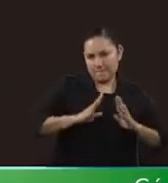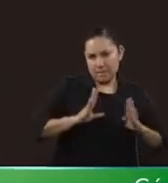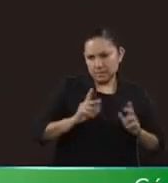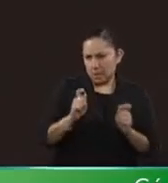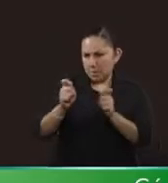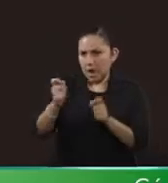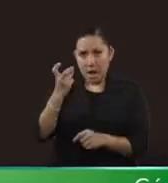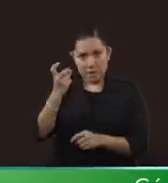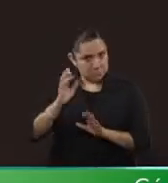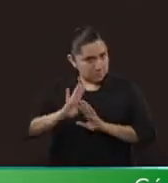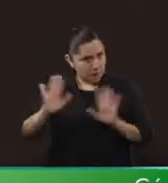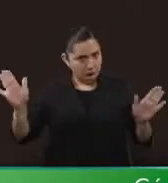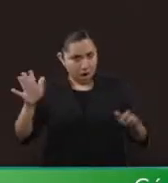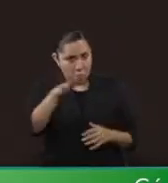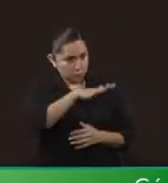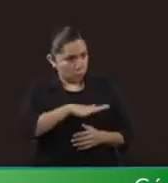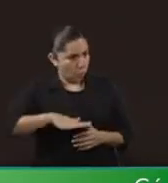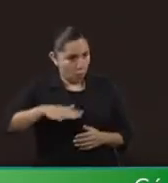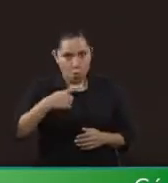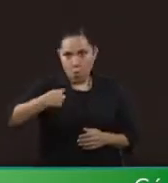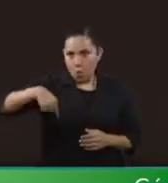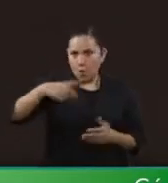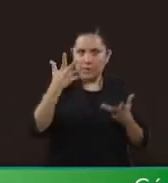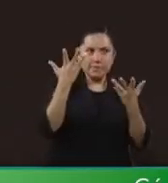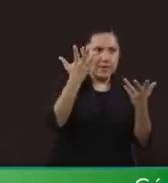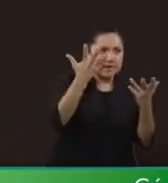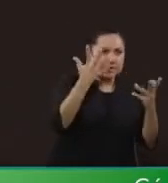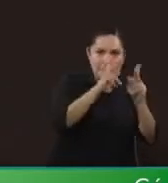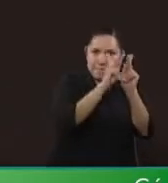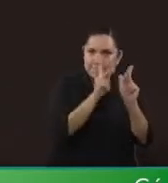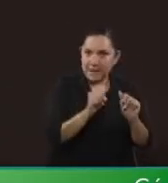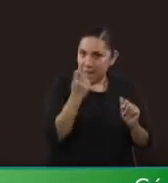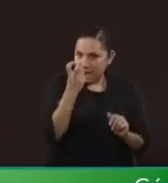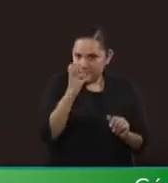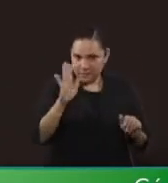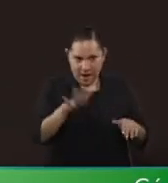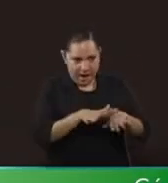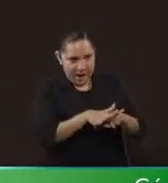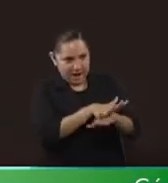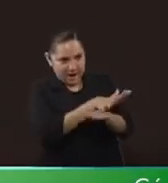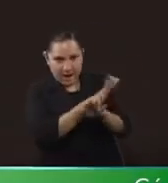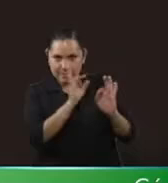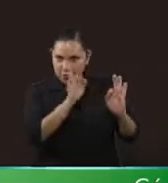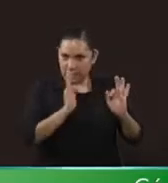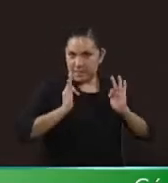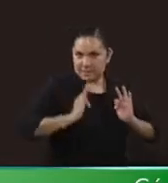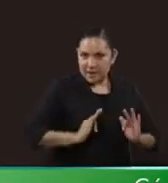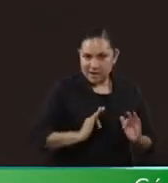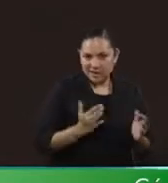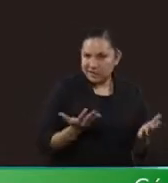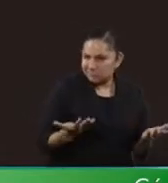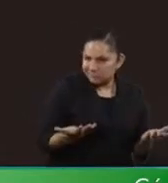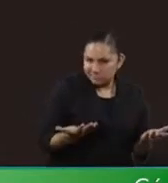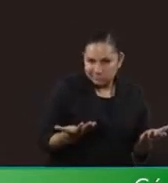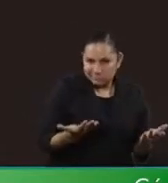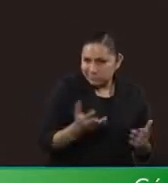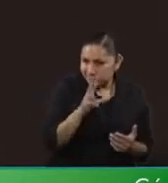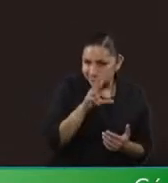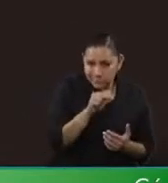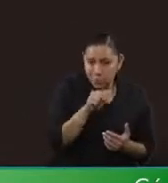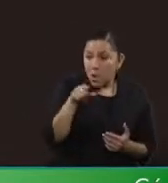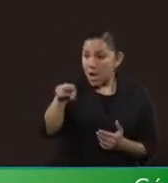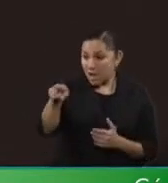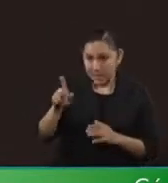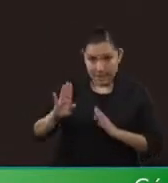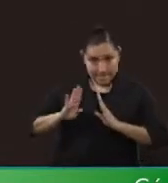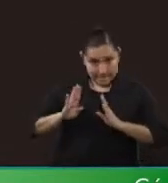anhelamos, pero la realidad nos ha demostrado que a pesar de incrementar la presencia de las Fuerzas Armadas en tareas de